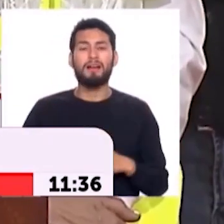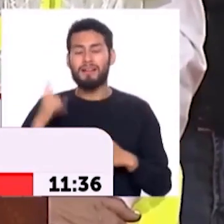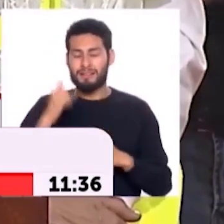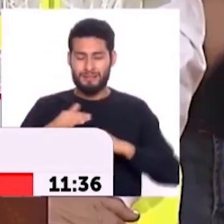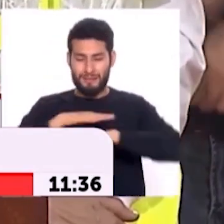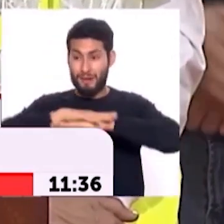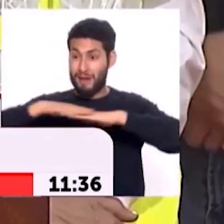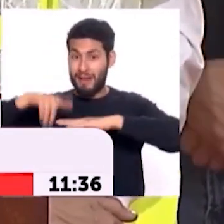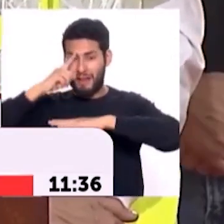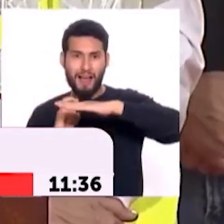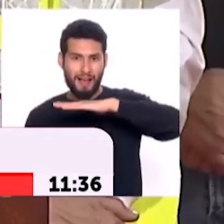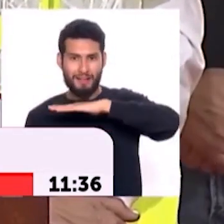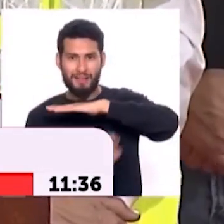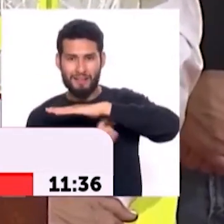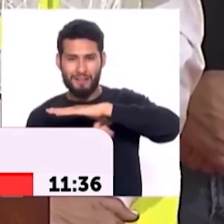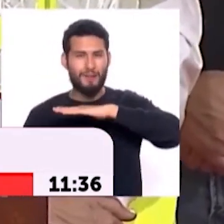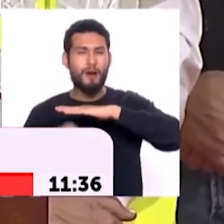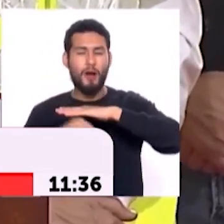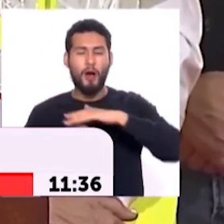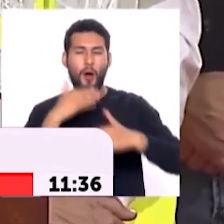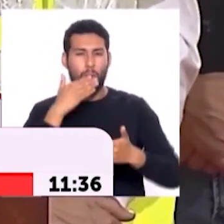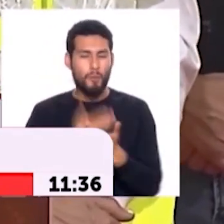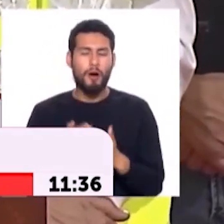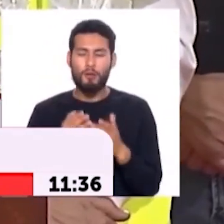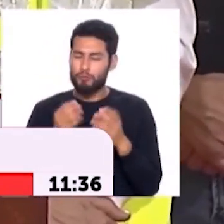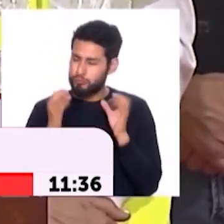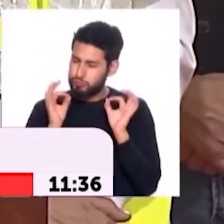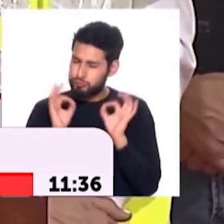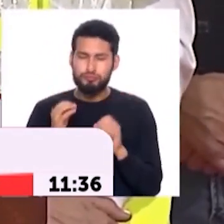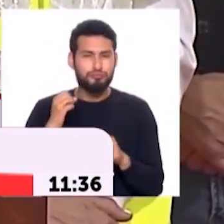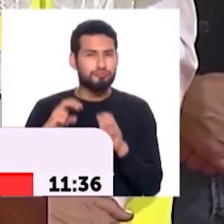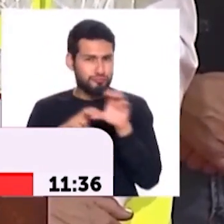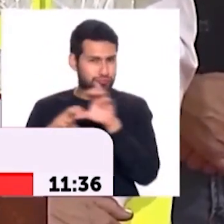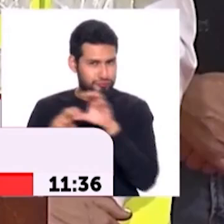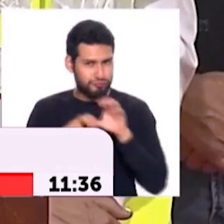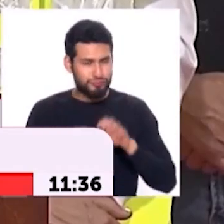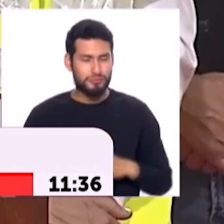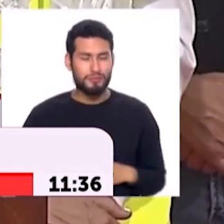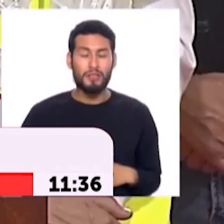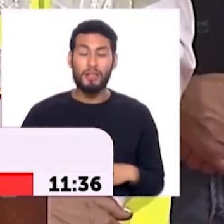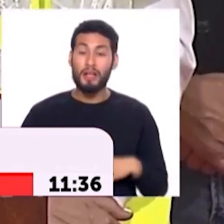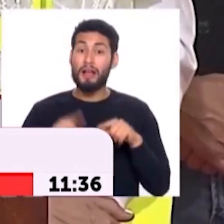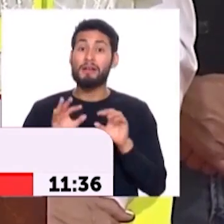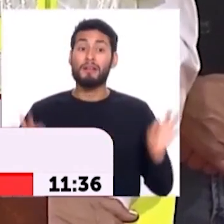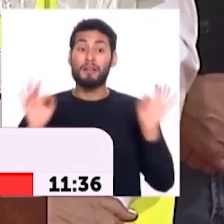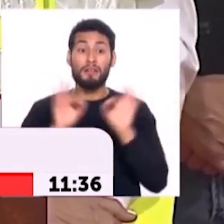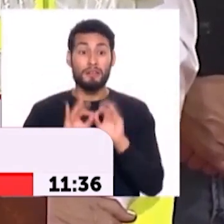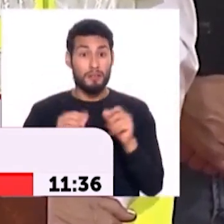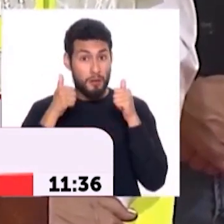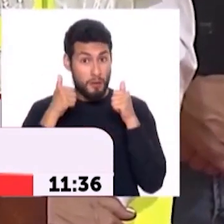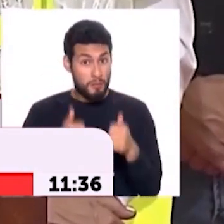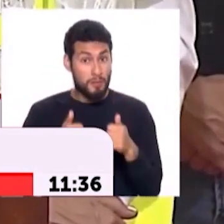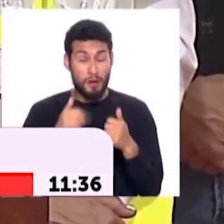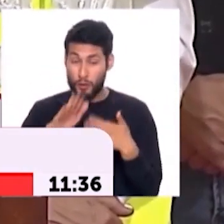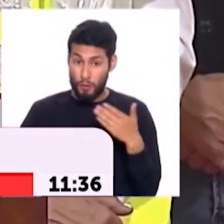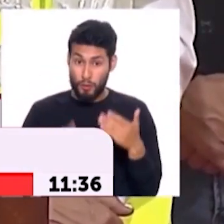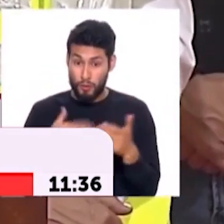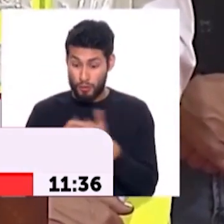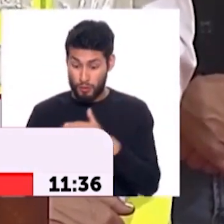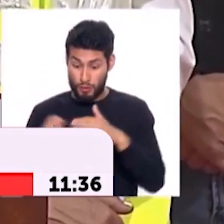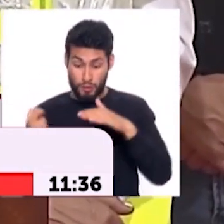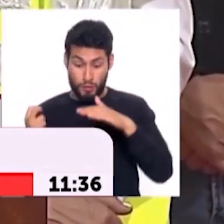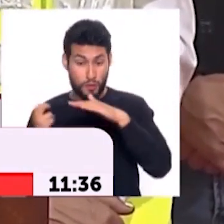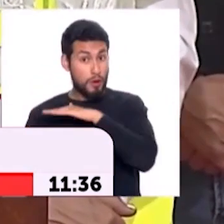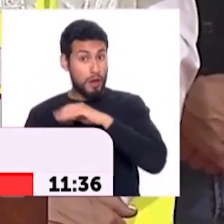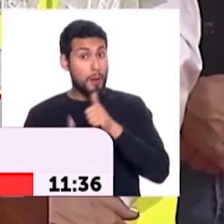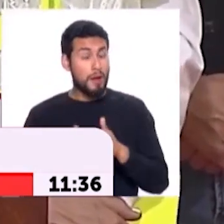de Lima que se realizaron el pasado 19 de junio. Esto lo dijo precisamente después de hacer una invocación, un